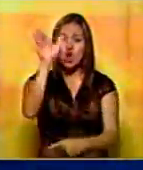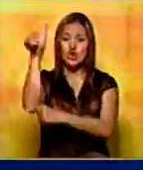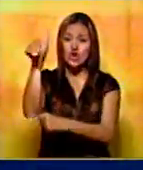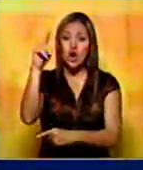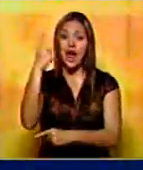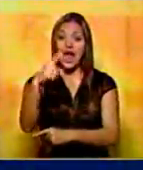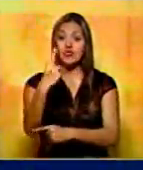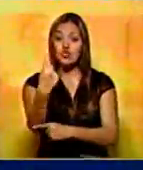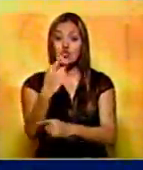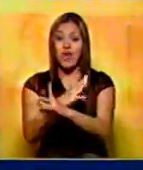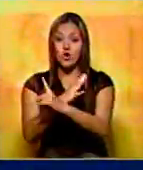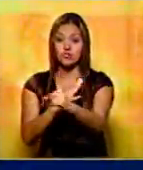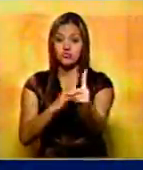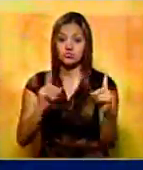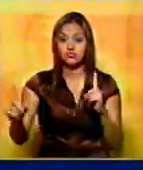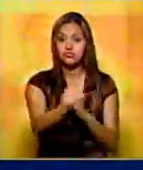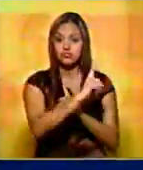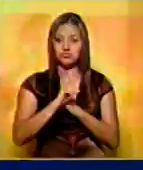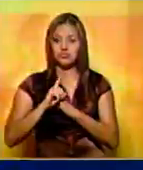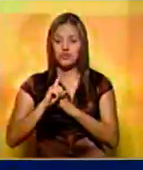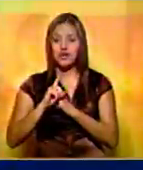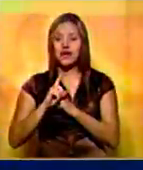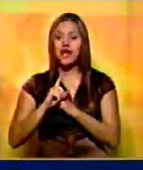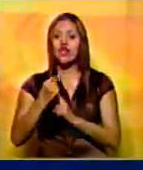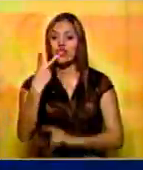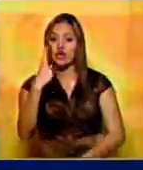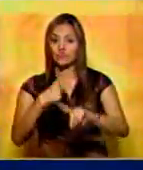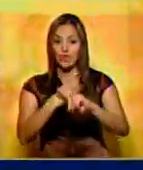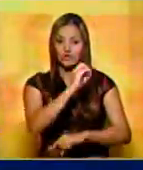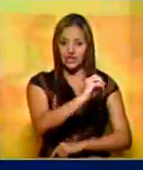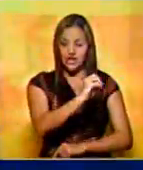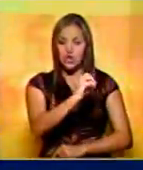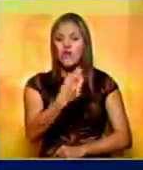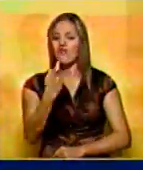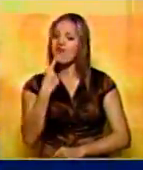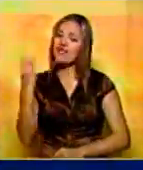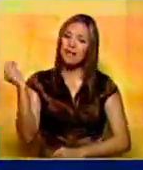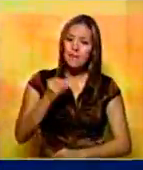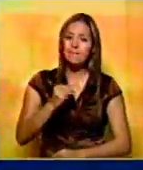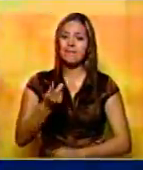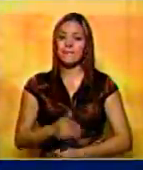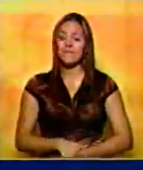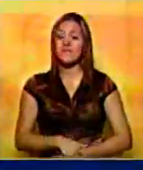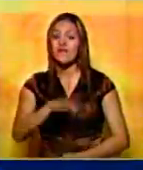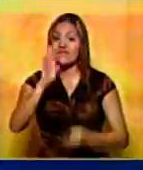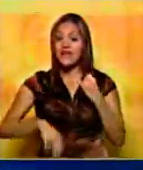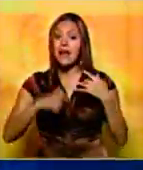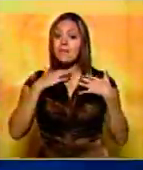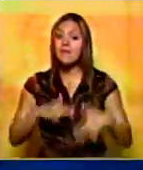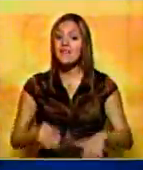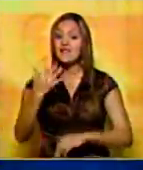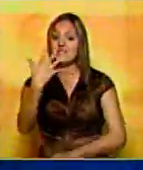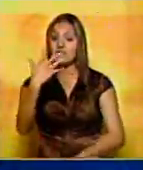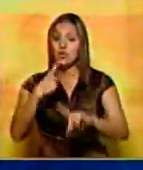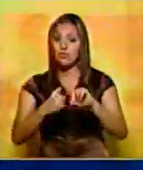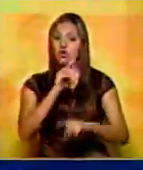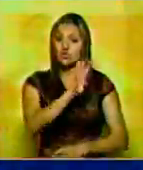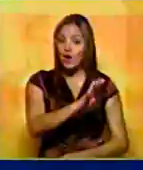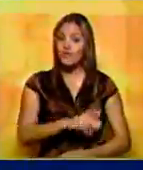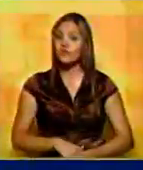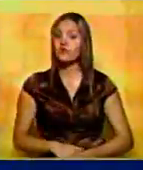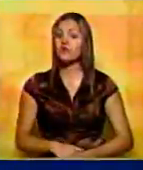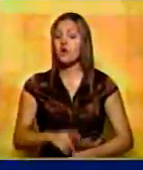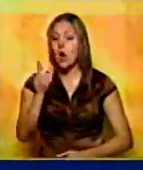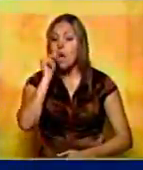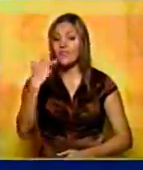una en circulación para adelantar a los Gigantes en la pizarra 2-0, pero no fue suficiente. Terminaron perdiendo 5-4. Blanco